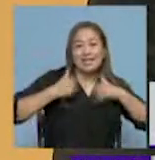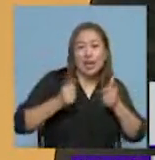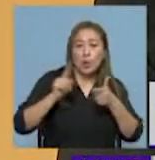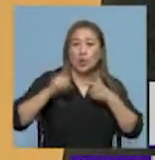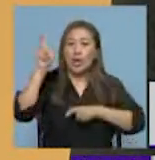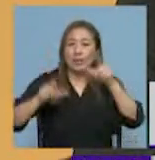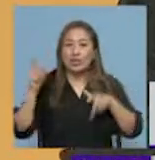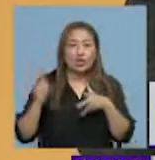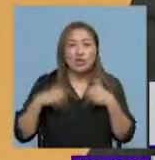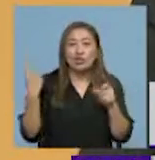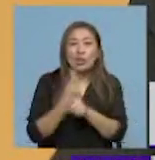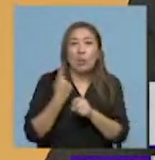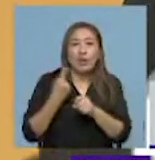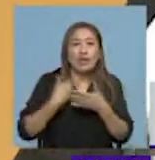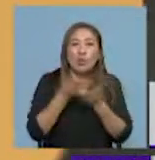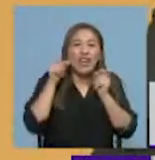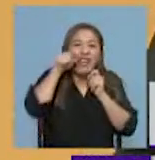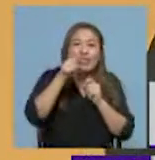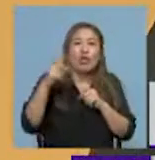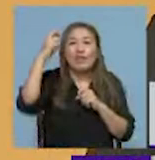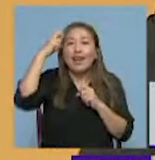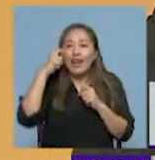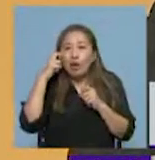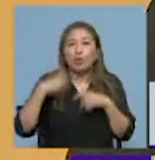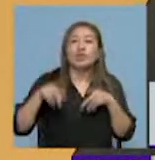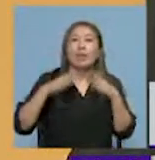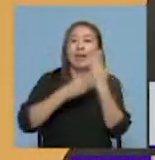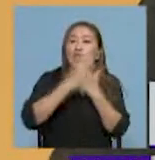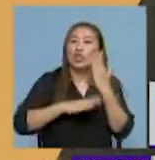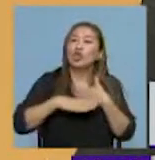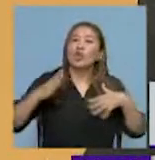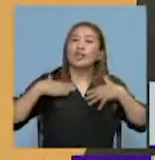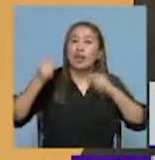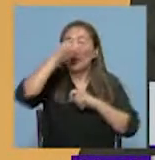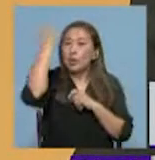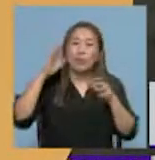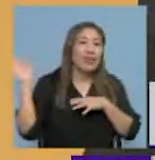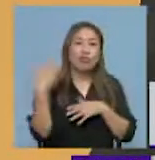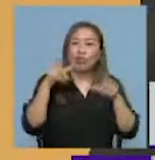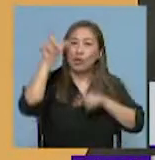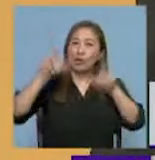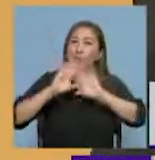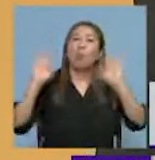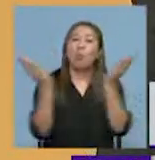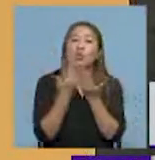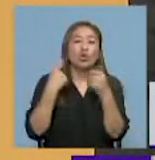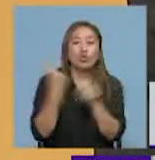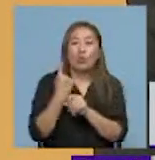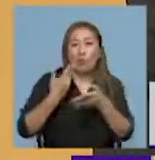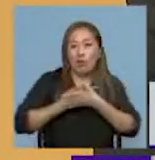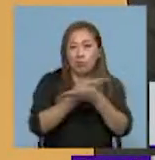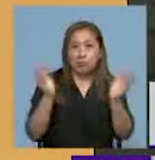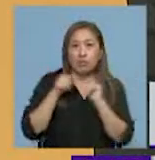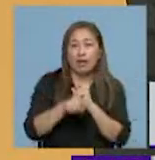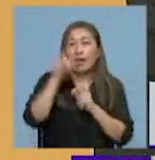los equipos sanitarios esto va para la corte va para el ministro de salud de la nación va para todo el mundo no se puede exponer a